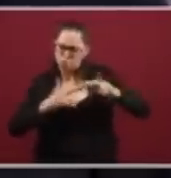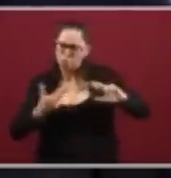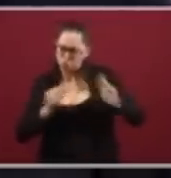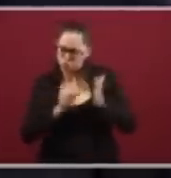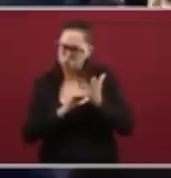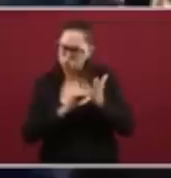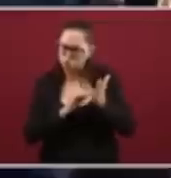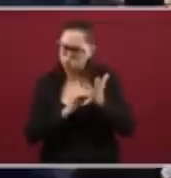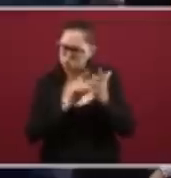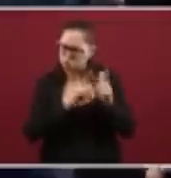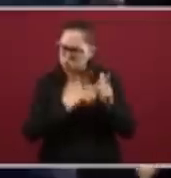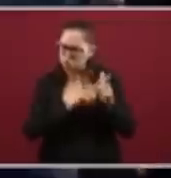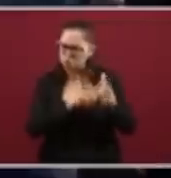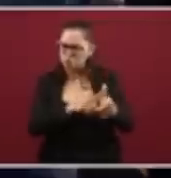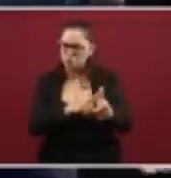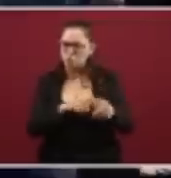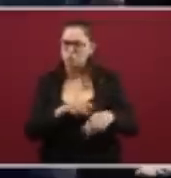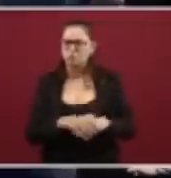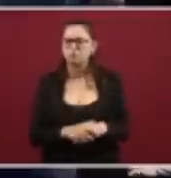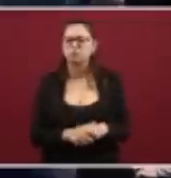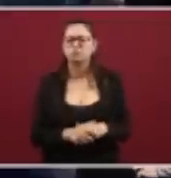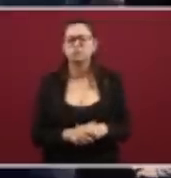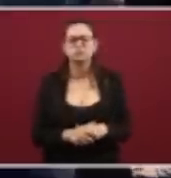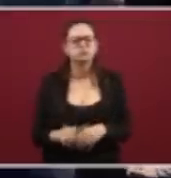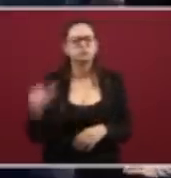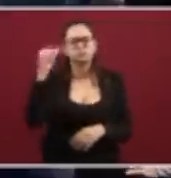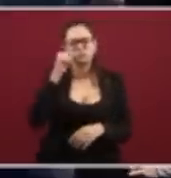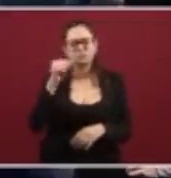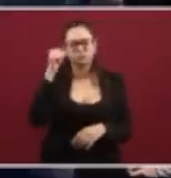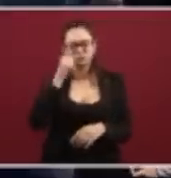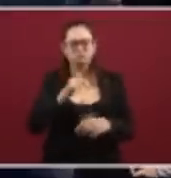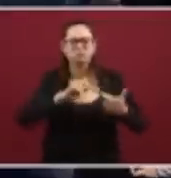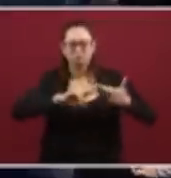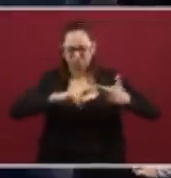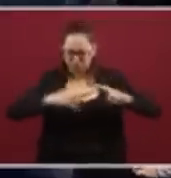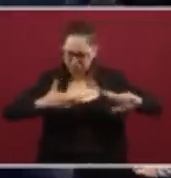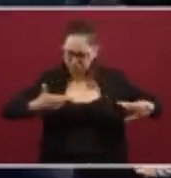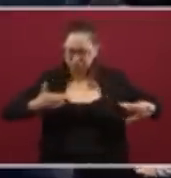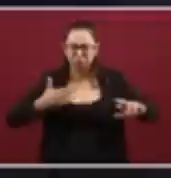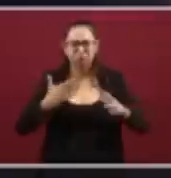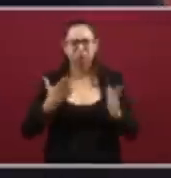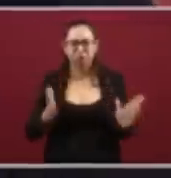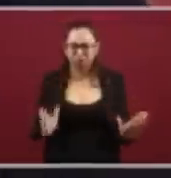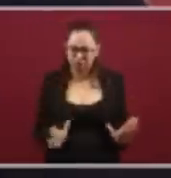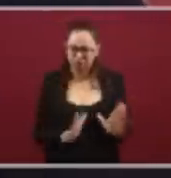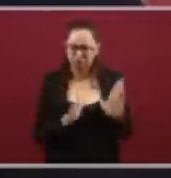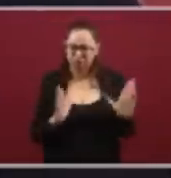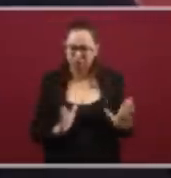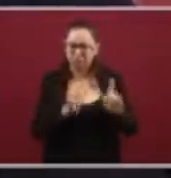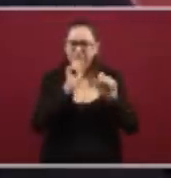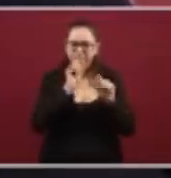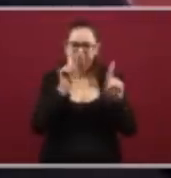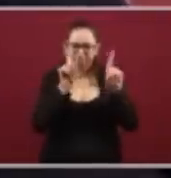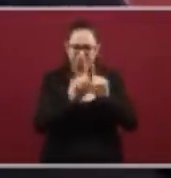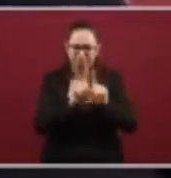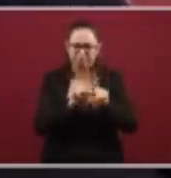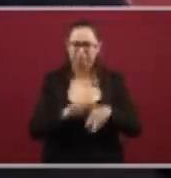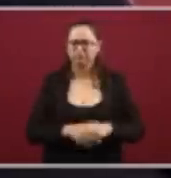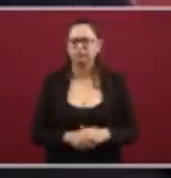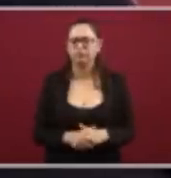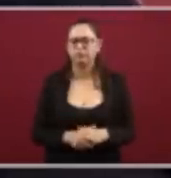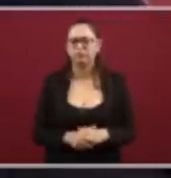siempre cultivar la relación con el gobierno de eeuu